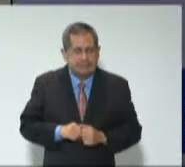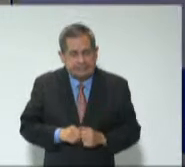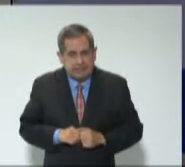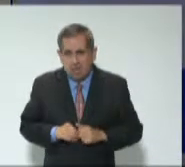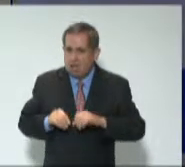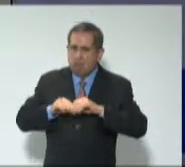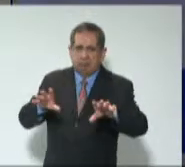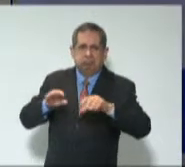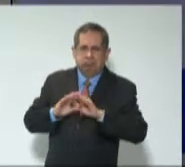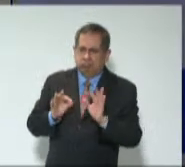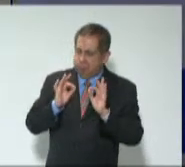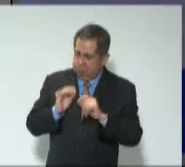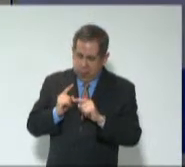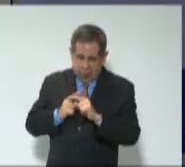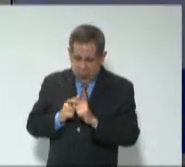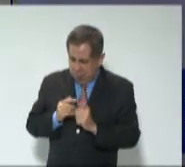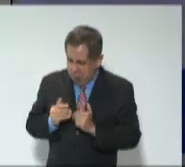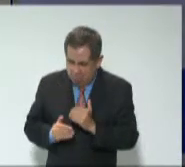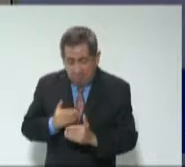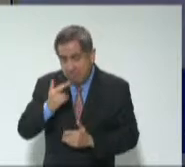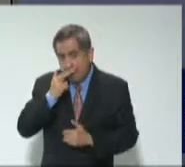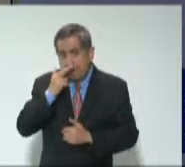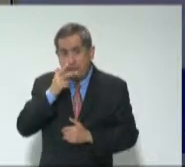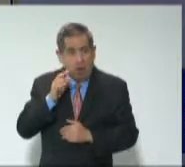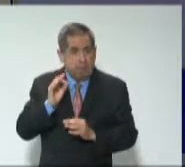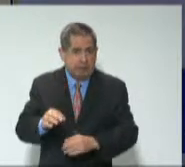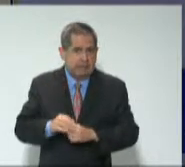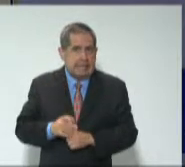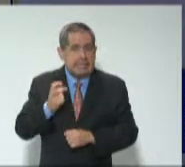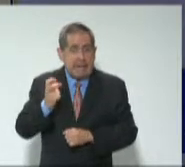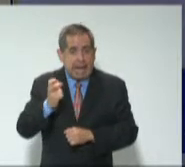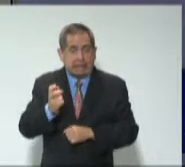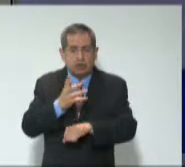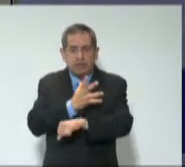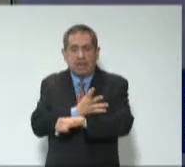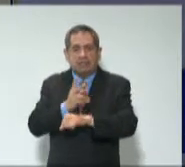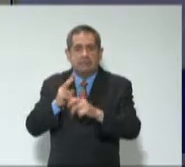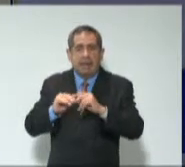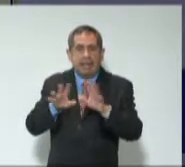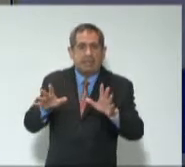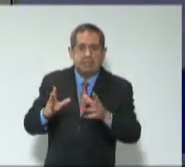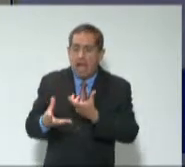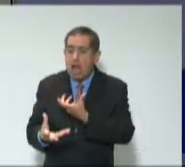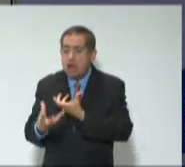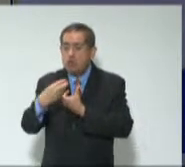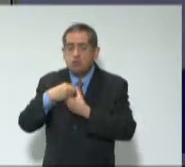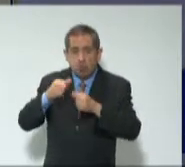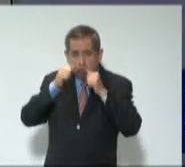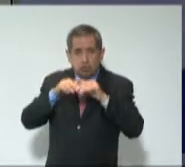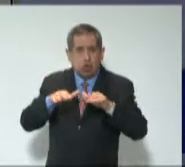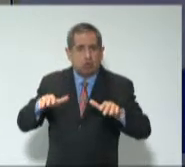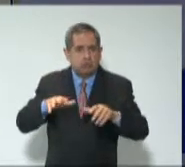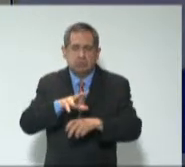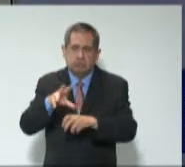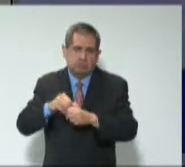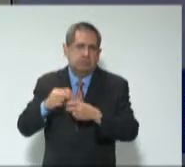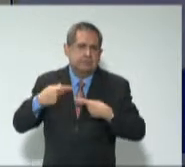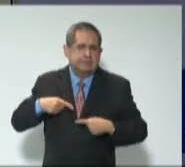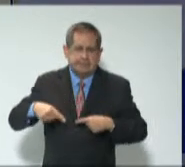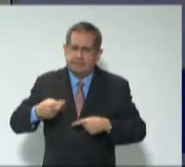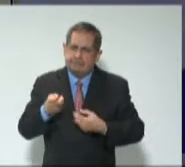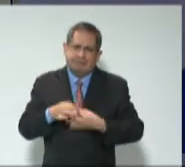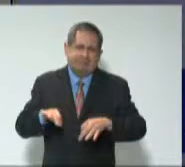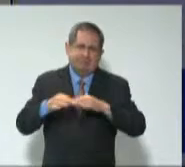realizada de forma proactiva y ahí la transparencia y la inclusión de todos los sectores de la sociedad es